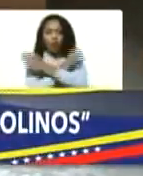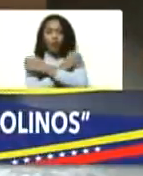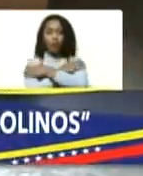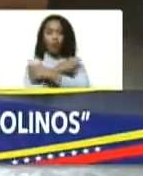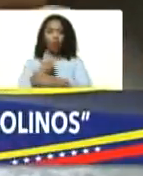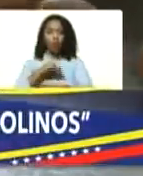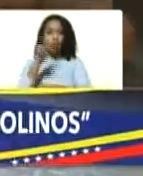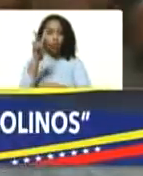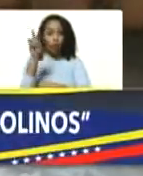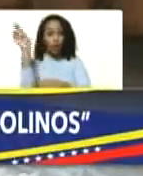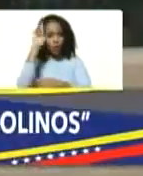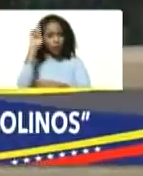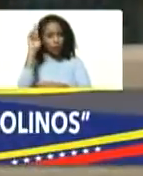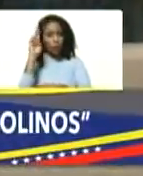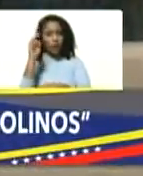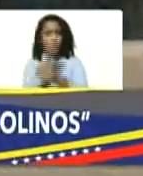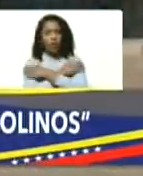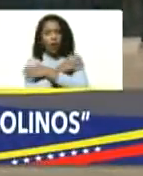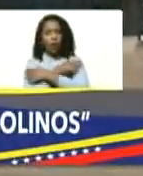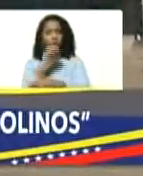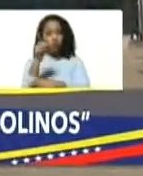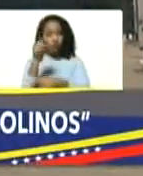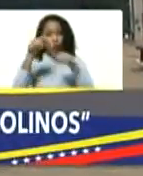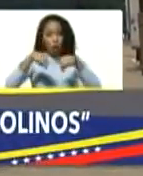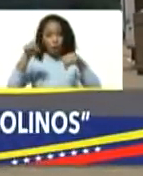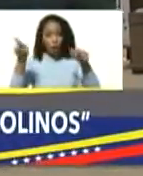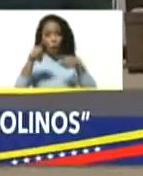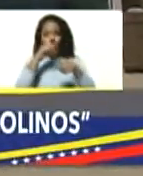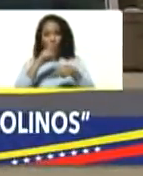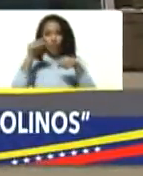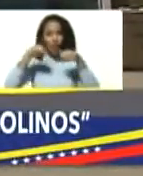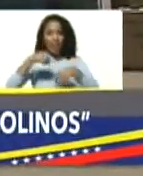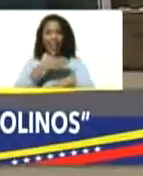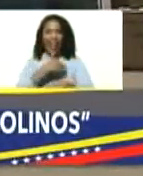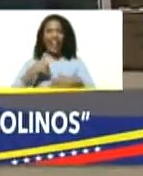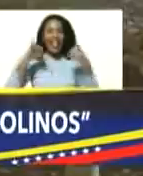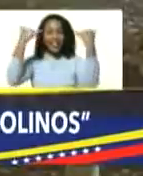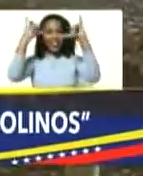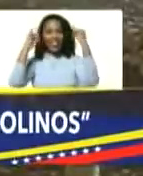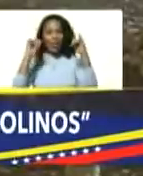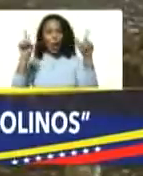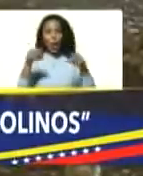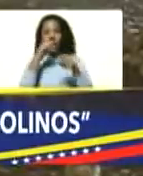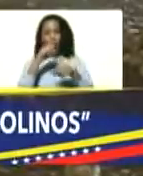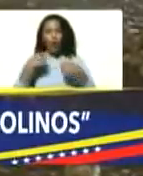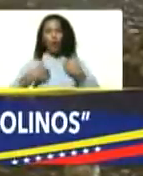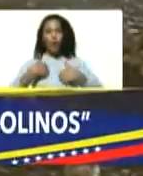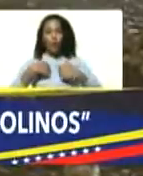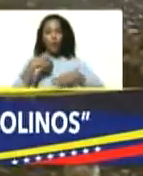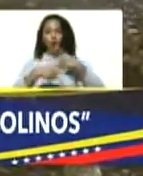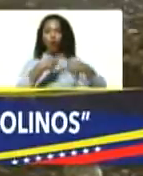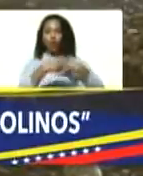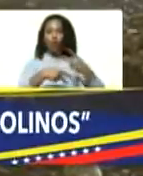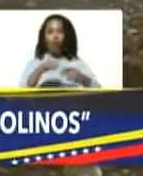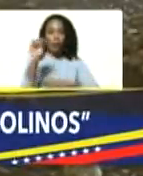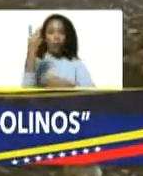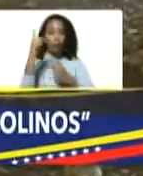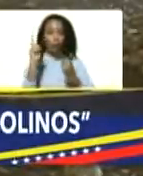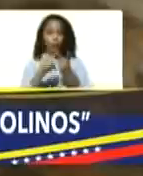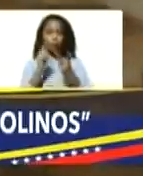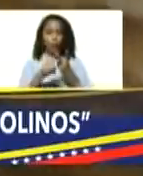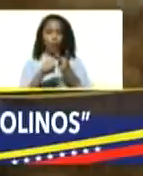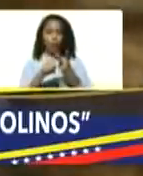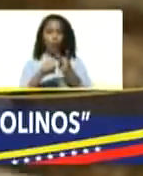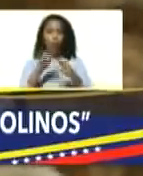por dos razones la primera por ser su cumpleaños ella quería celebrar su cumpleaños con el miércoles productivo y segundo por